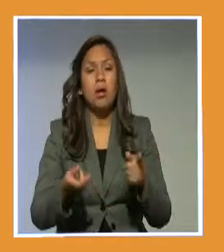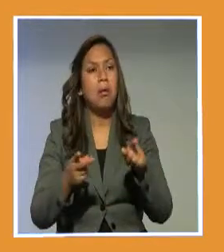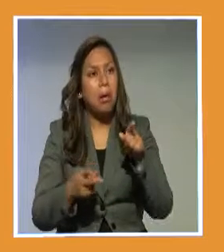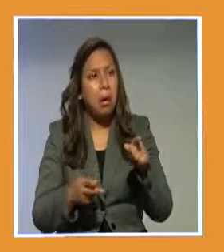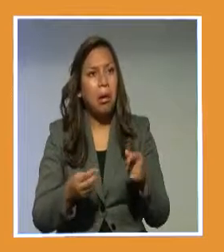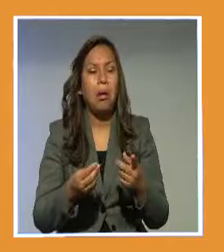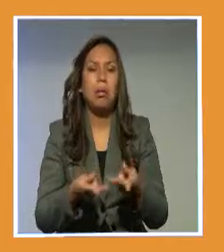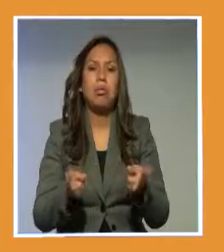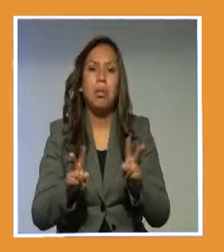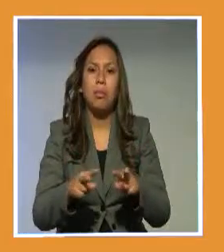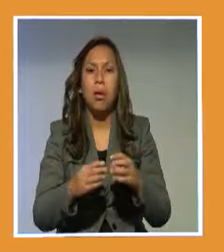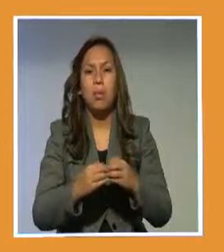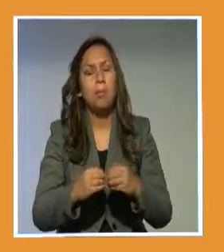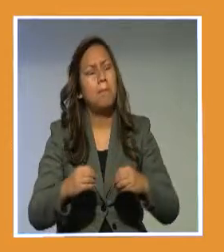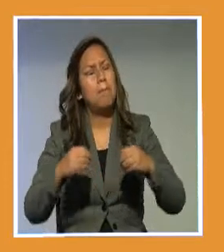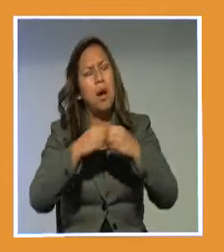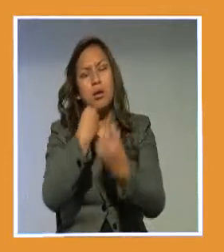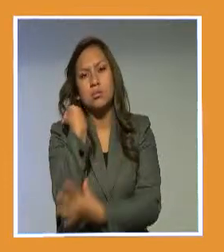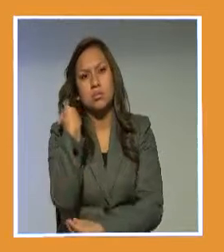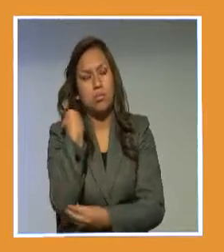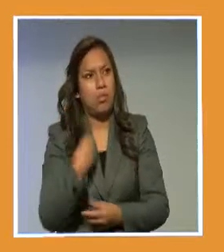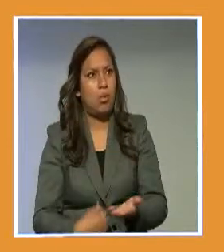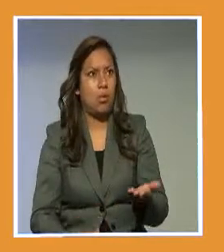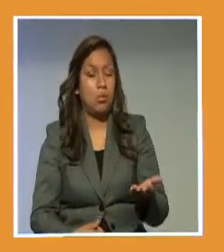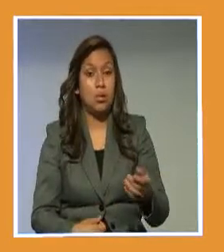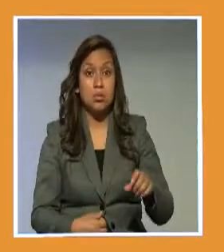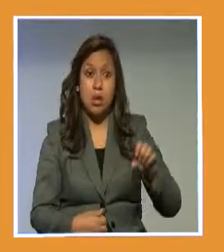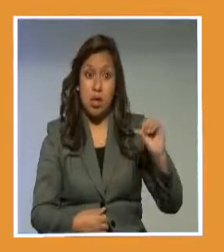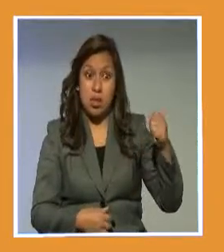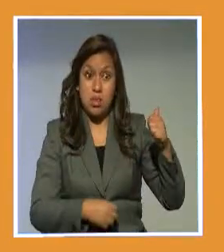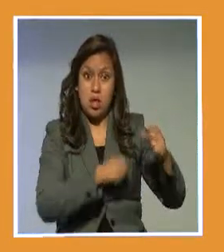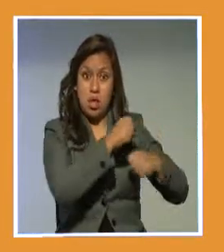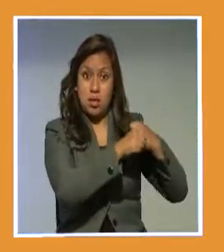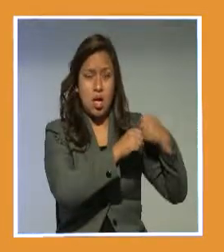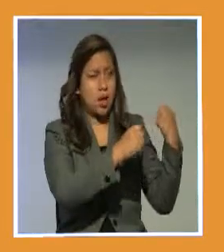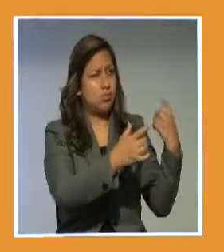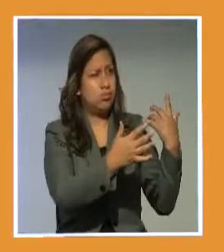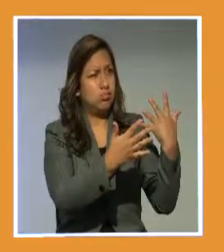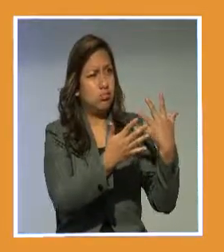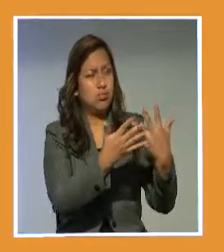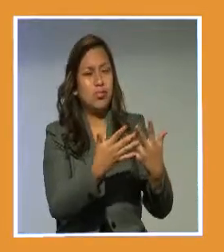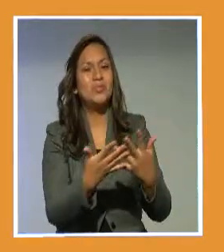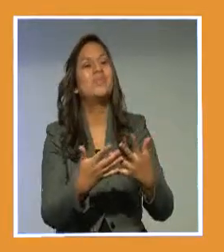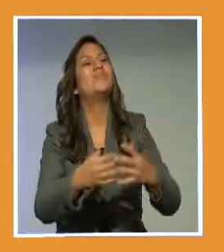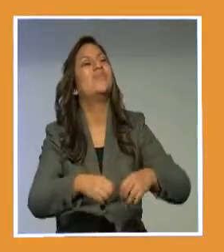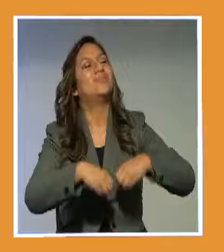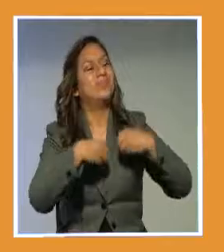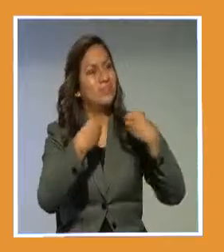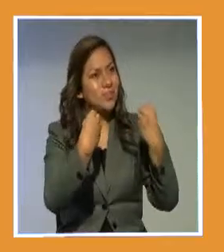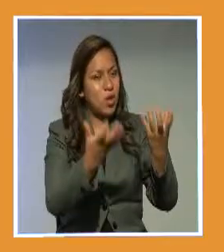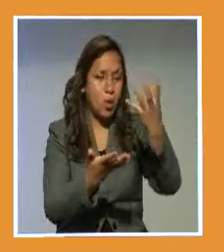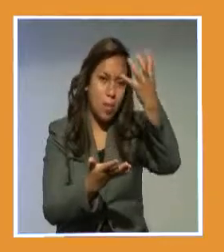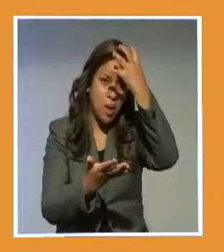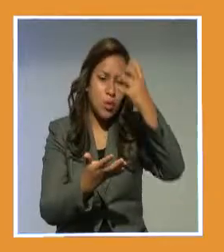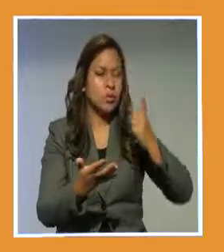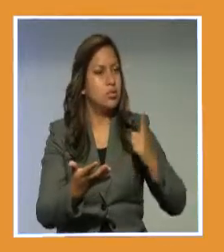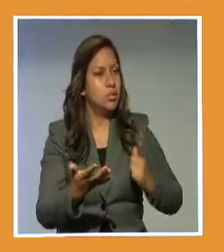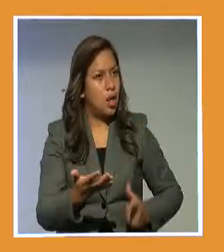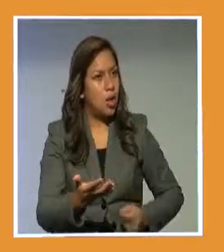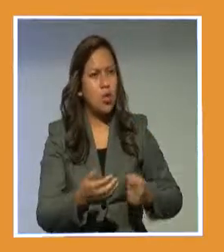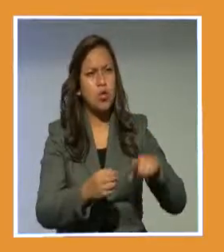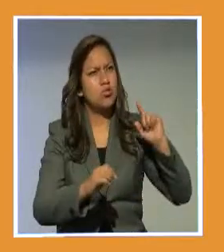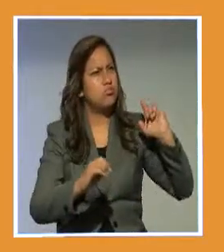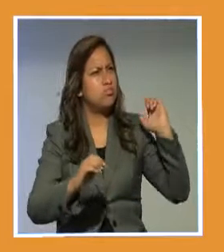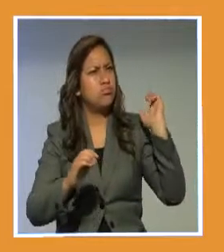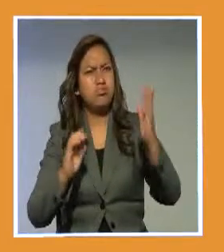Ciudadana, hemos podido sin duda alguna restablecer y restituir esos derechos a la población amazónica con educación, con salud, con vialidad,